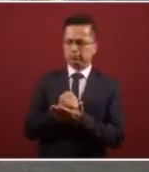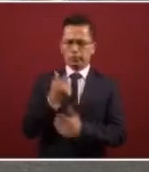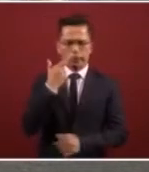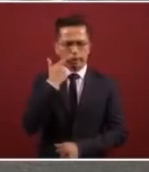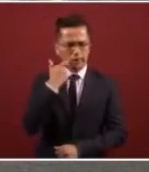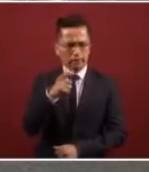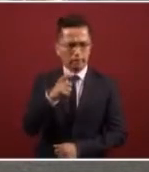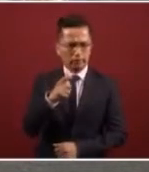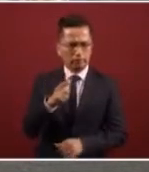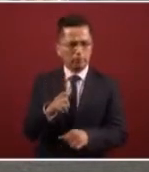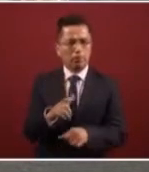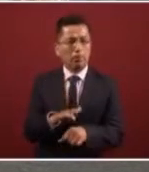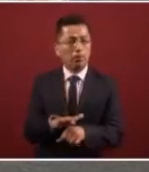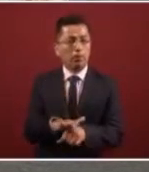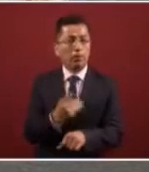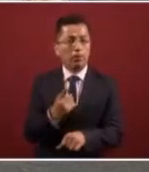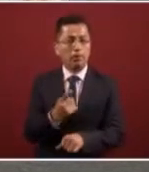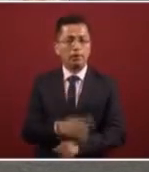porque